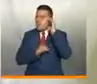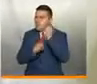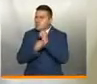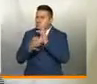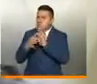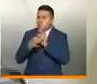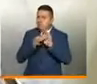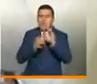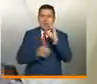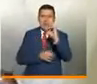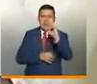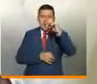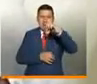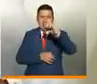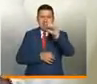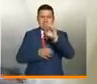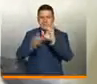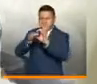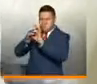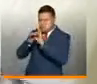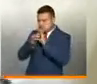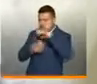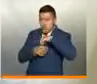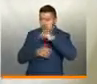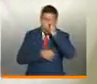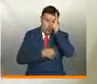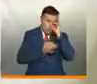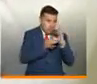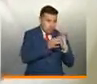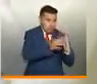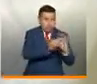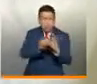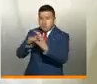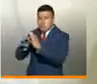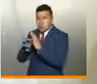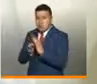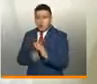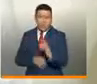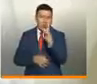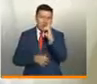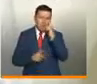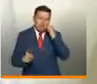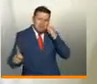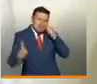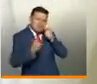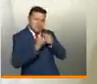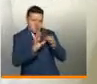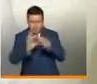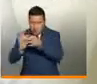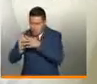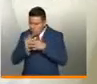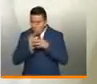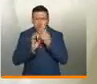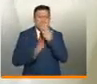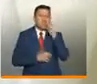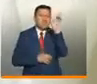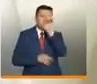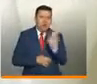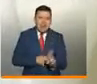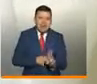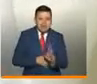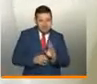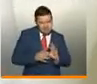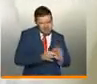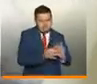unidas, toda nuestra capacidad hospitalaria trabajando unida, con una sola estrategia que se llama Unidos por Sucre, y esa campaña